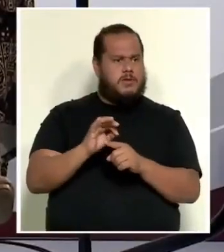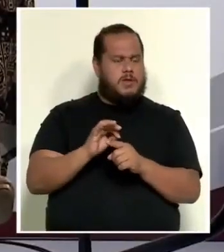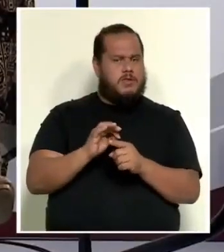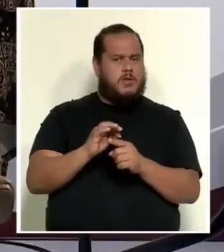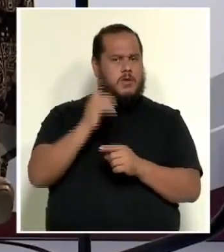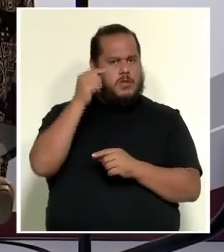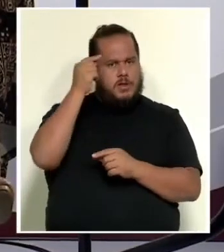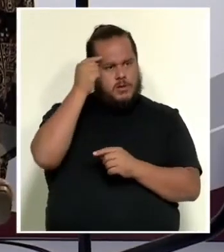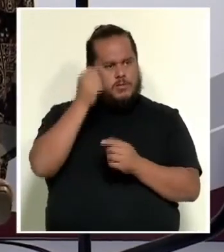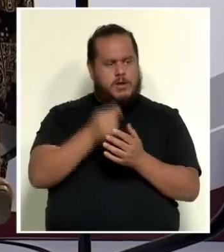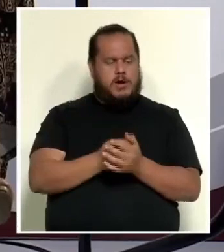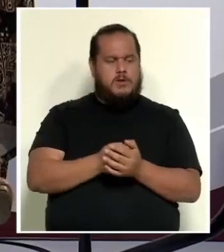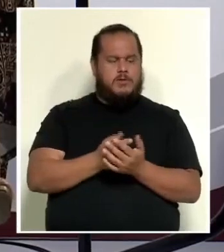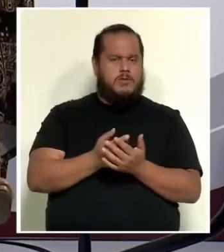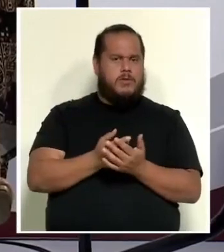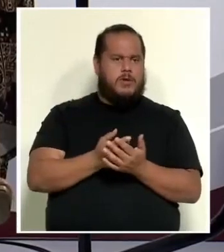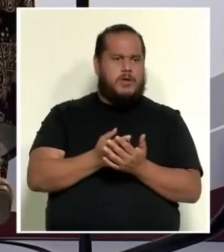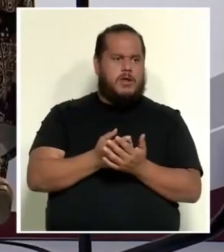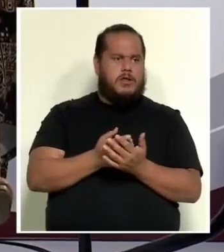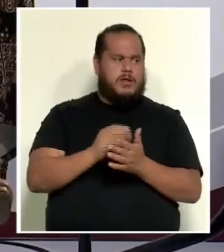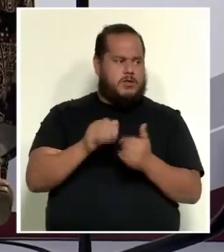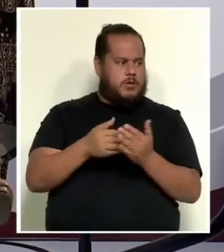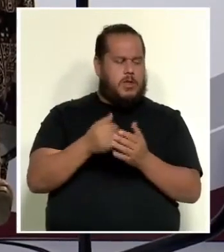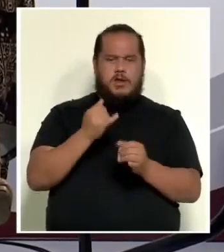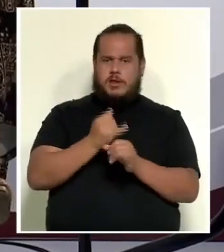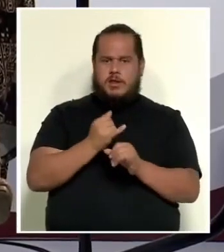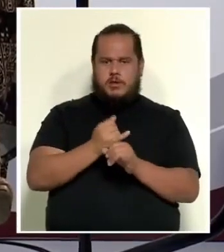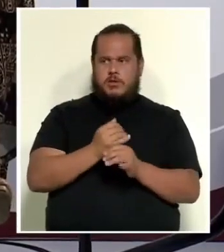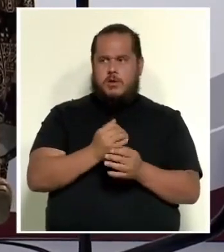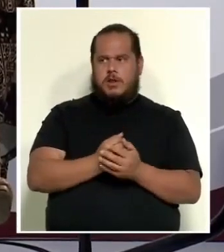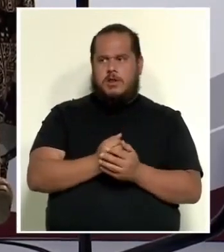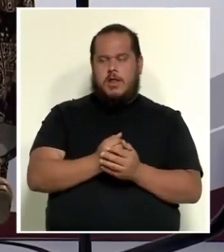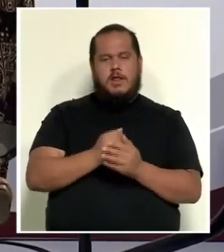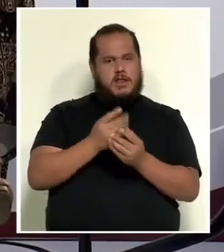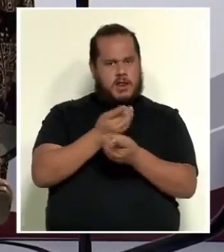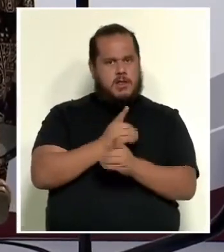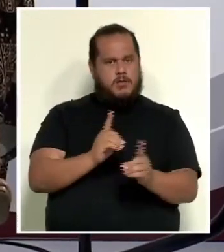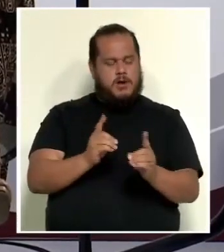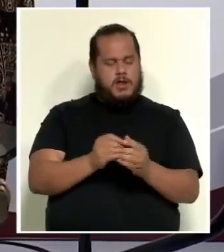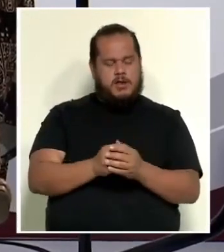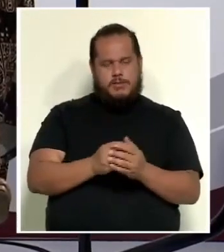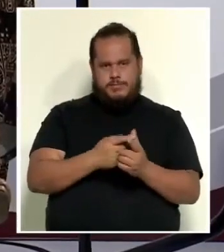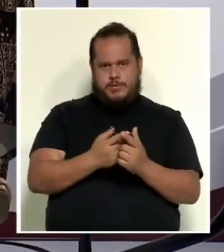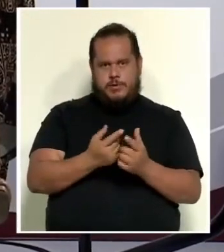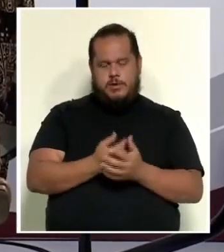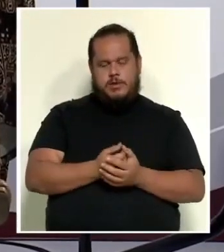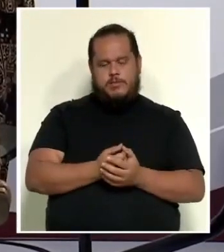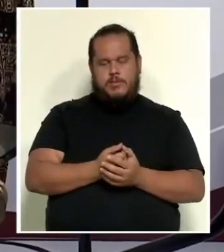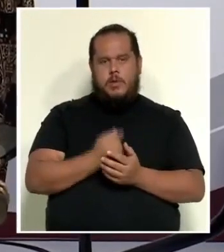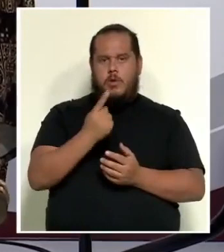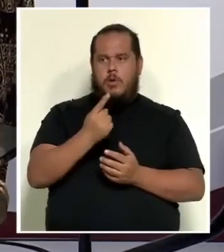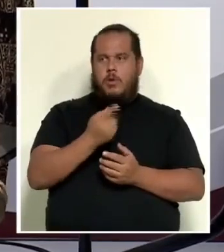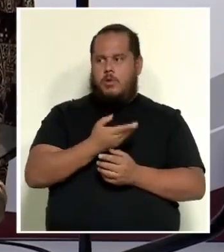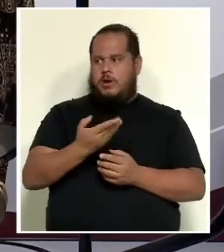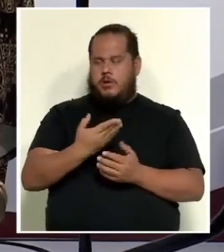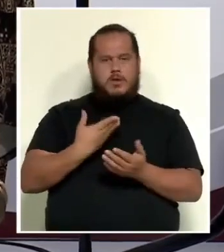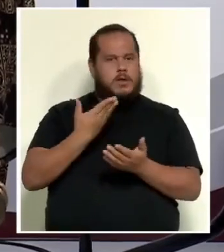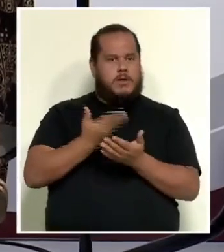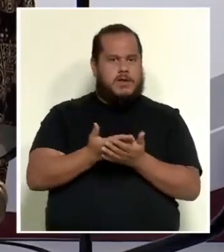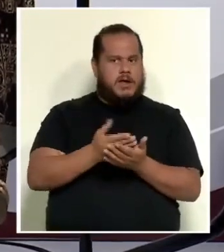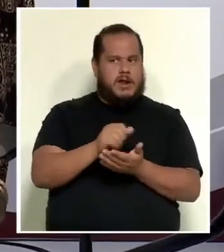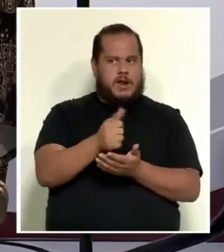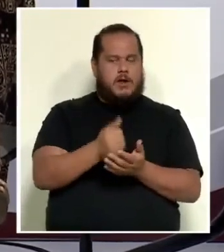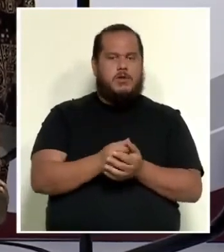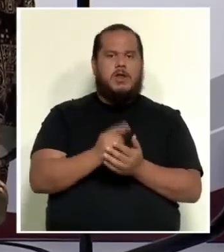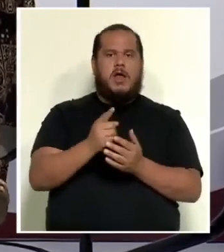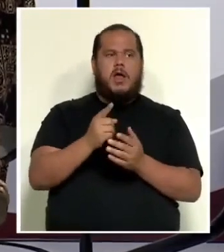del gobierno, de funcionamiento de las instituciones de la democracia. Entonces, una cosa va ligada a la otra y hay o